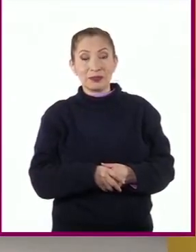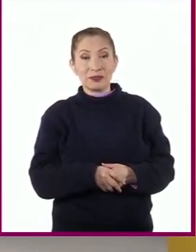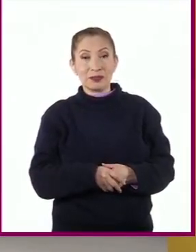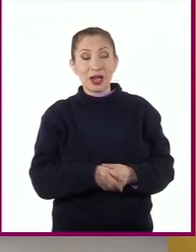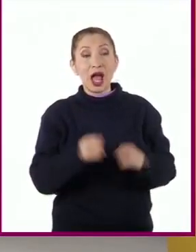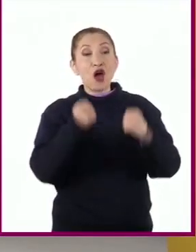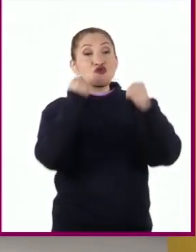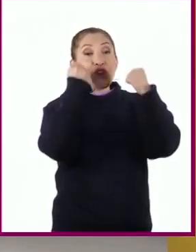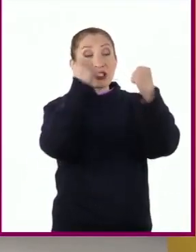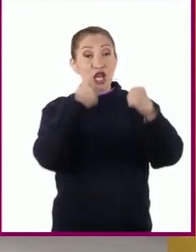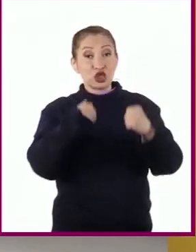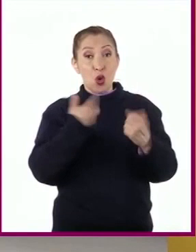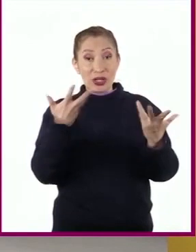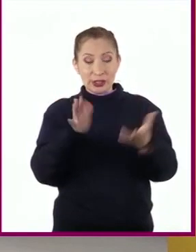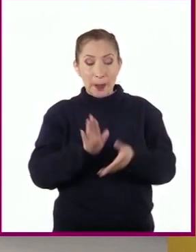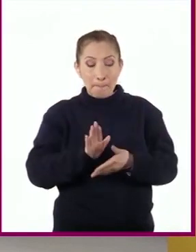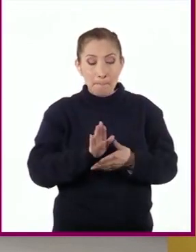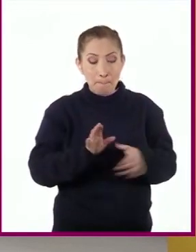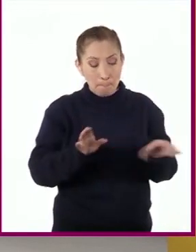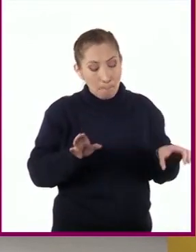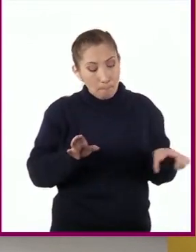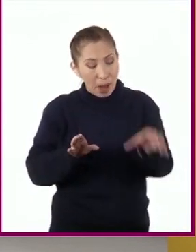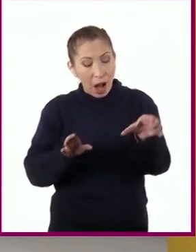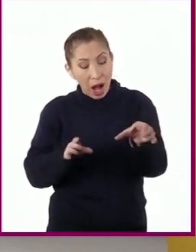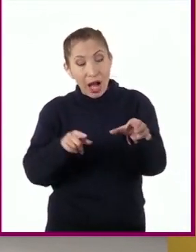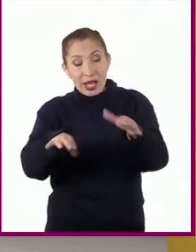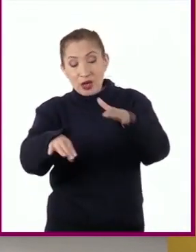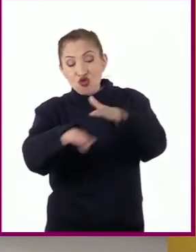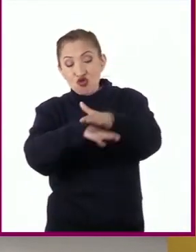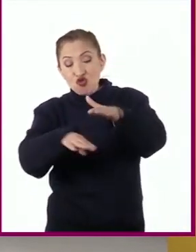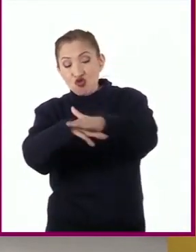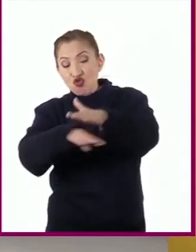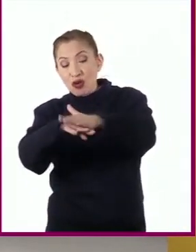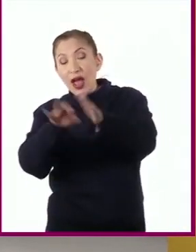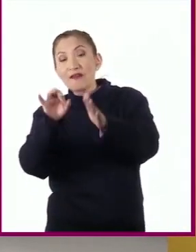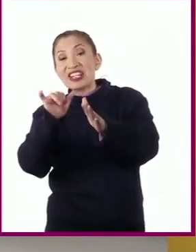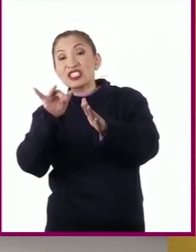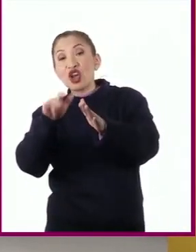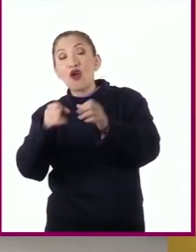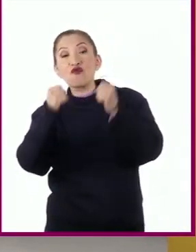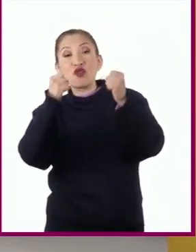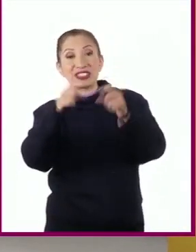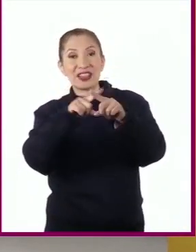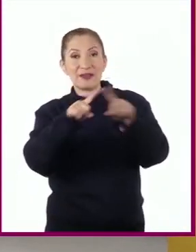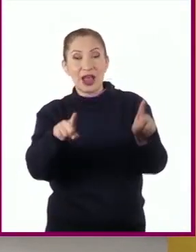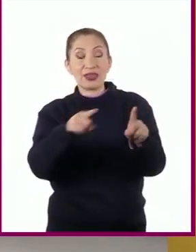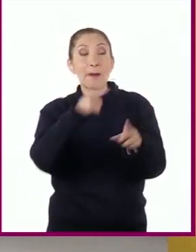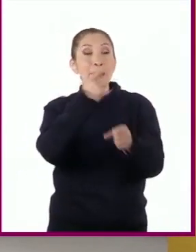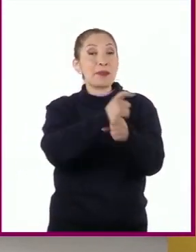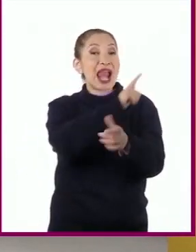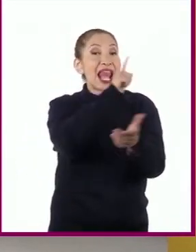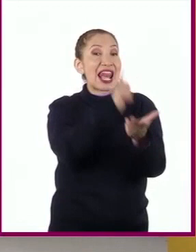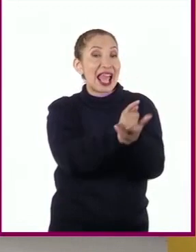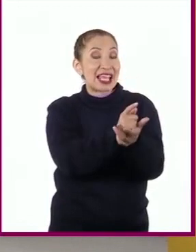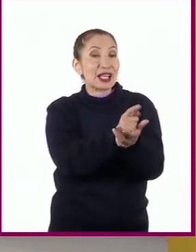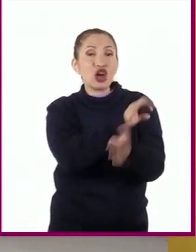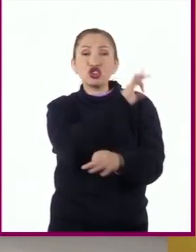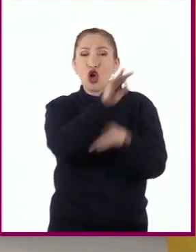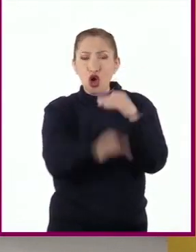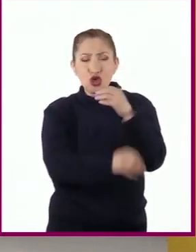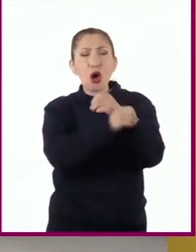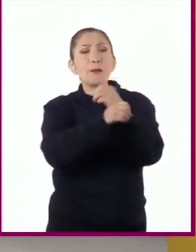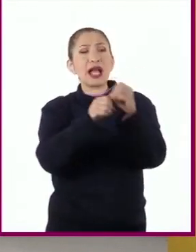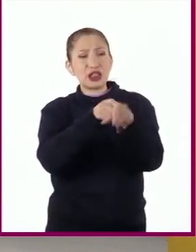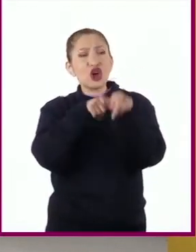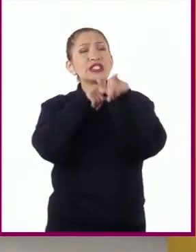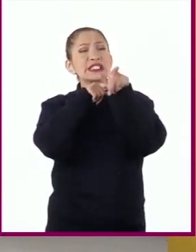La fuerza que apliqué y la fuerza de fricción son fuerzas externas. La primera ley de Newton nos dice que todo cuerpo